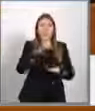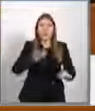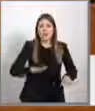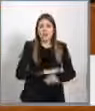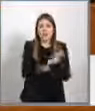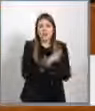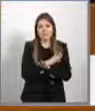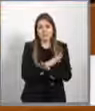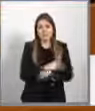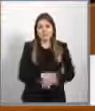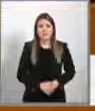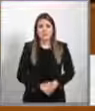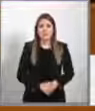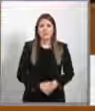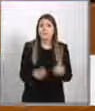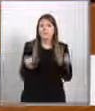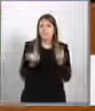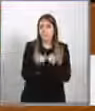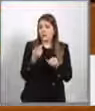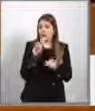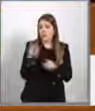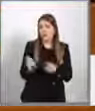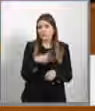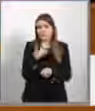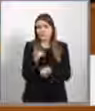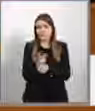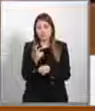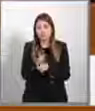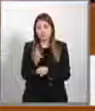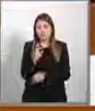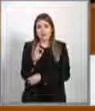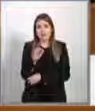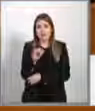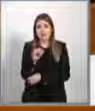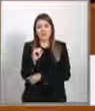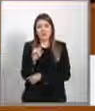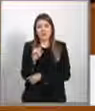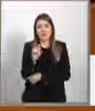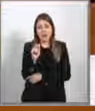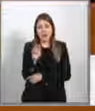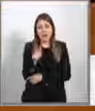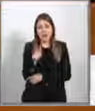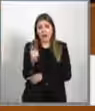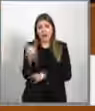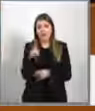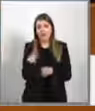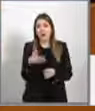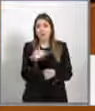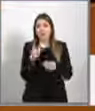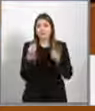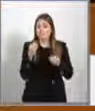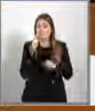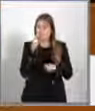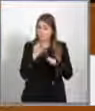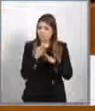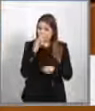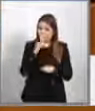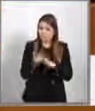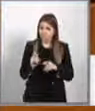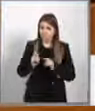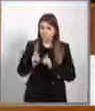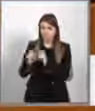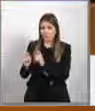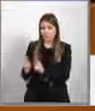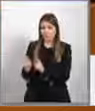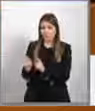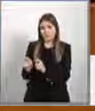vicefiscal, un vicefiscal que tiene tantas atribuciones que incluso superan a las del fiscal. Un nombramiento